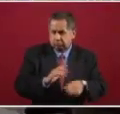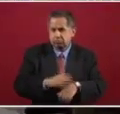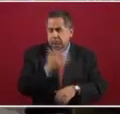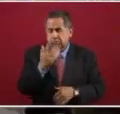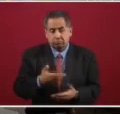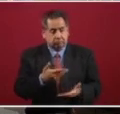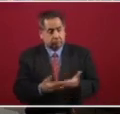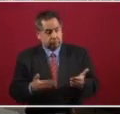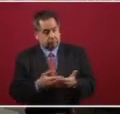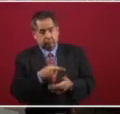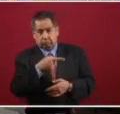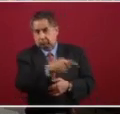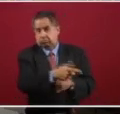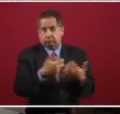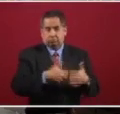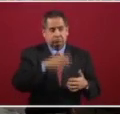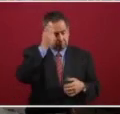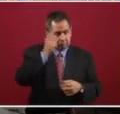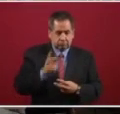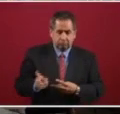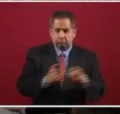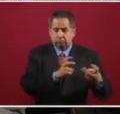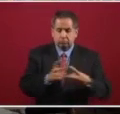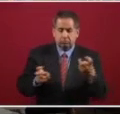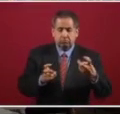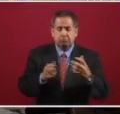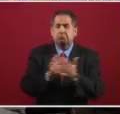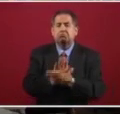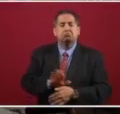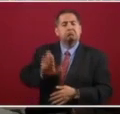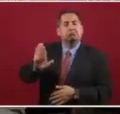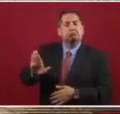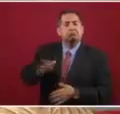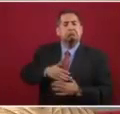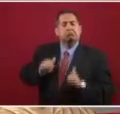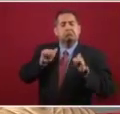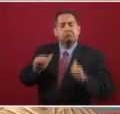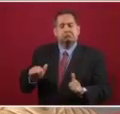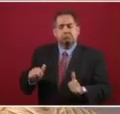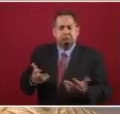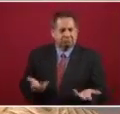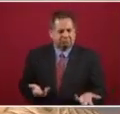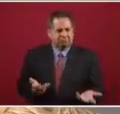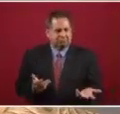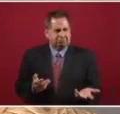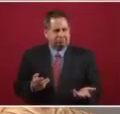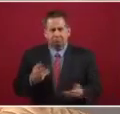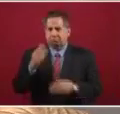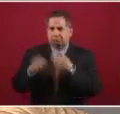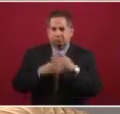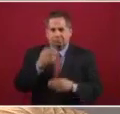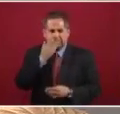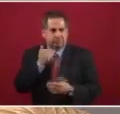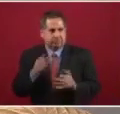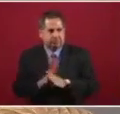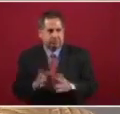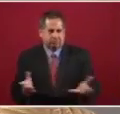que ahora estos concesionarios roban amparados bajo la ley y en ninguna parte del mundo se ve. Bueno, ya